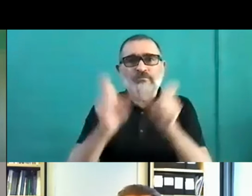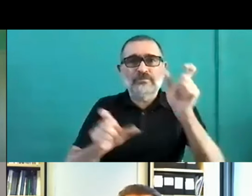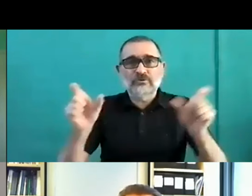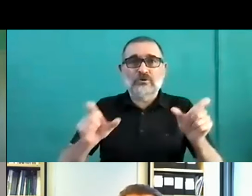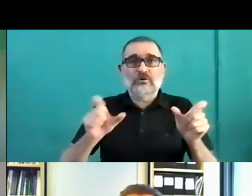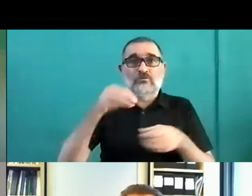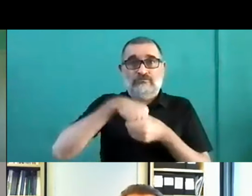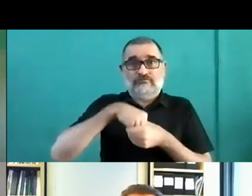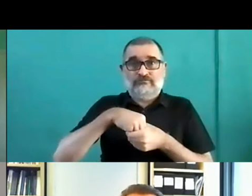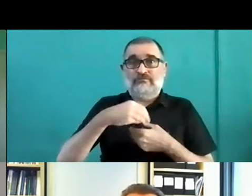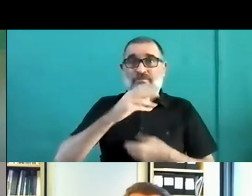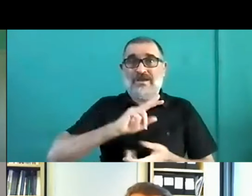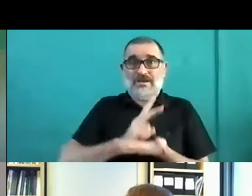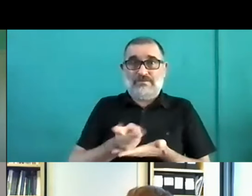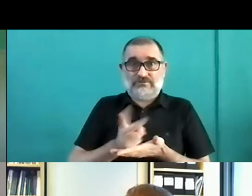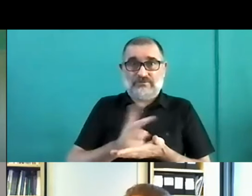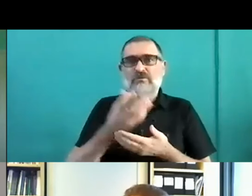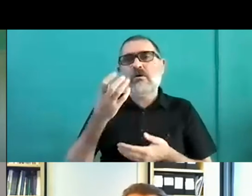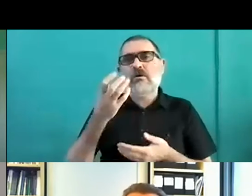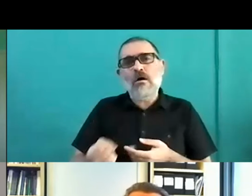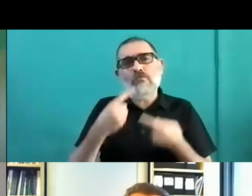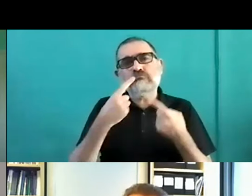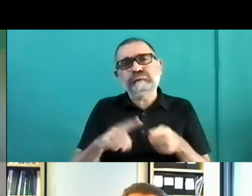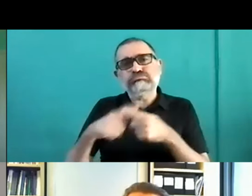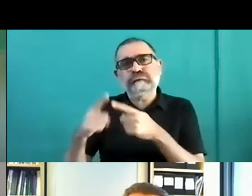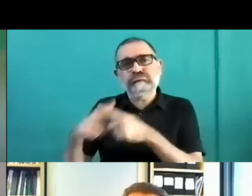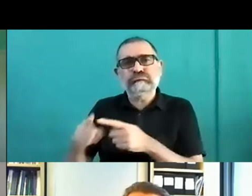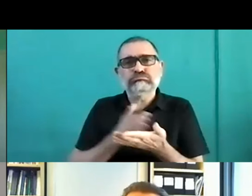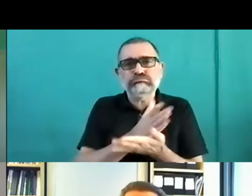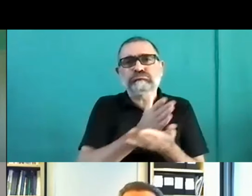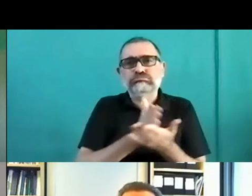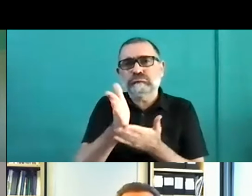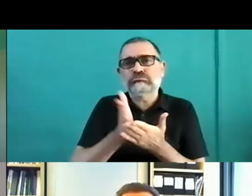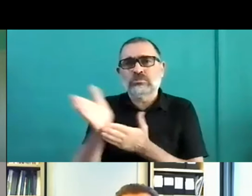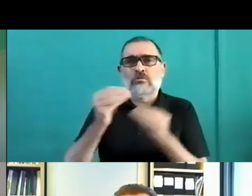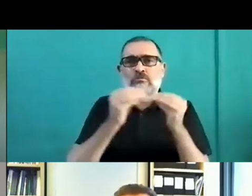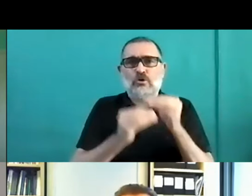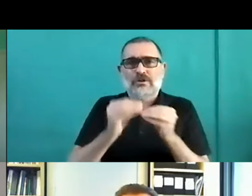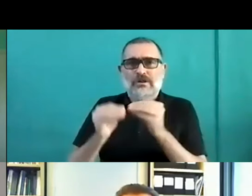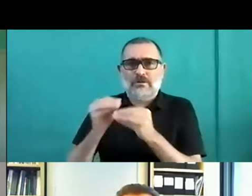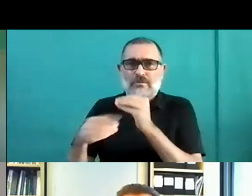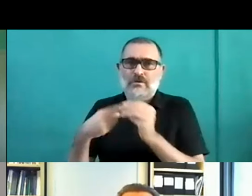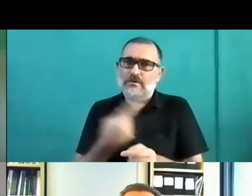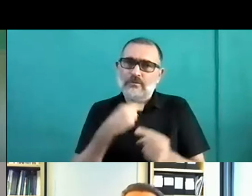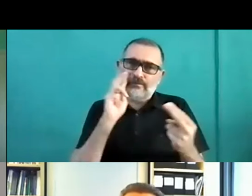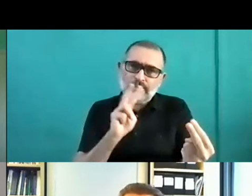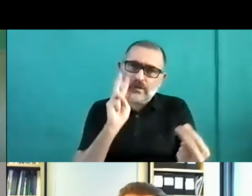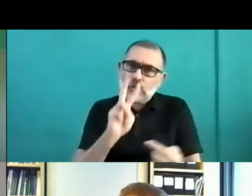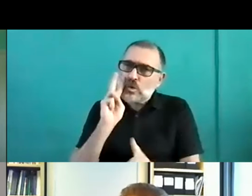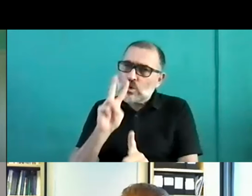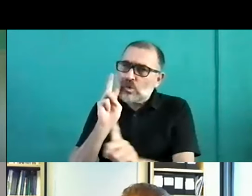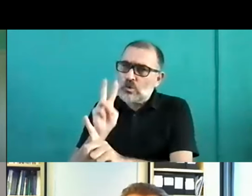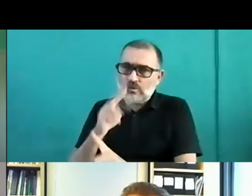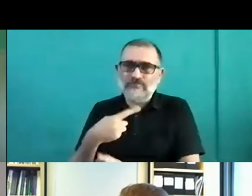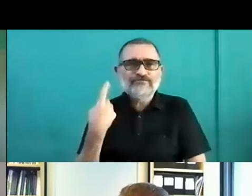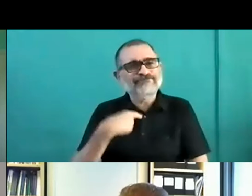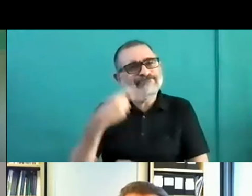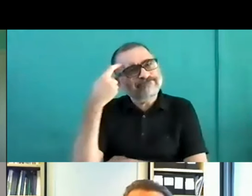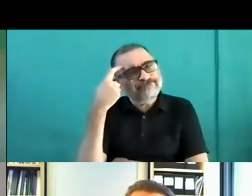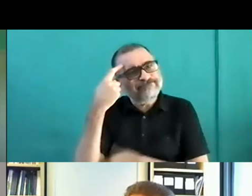mencionar continuar fortaleciendo la primera línea de contacto de las personas con epilepsia con el sistema de salud,